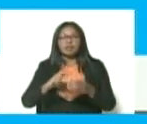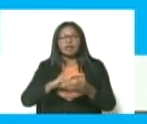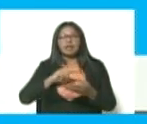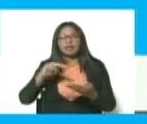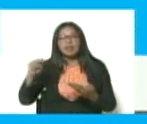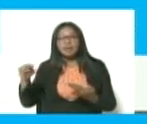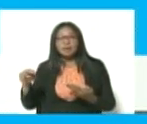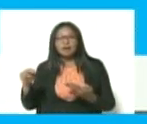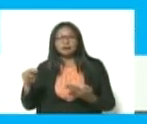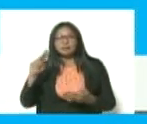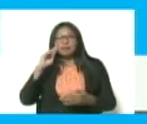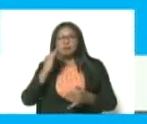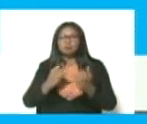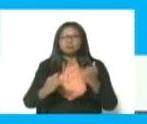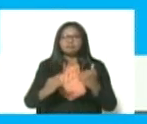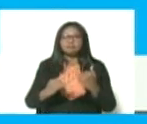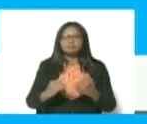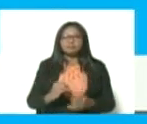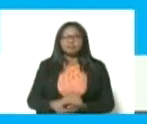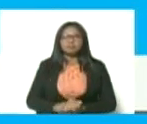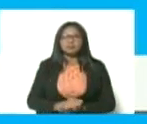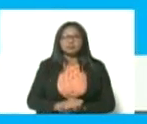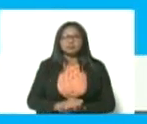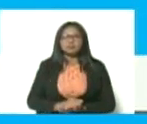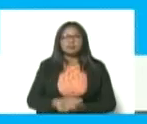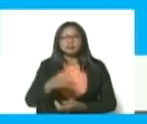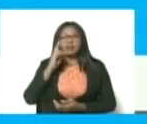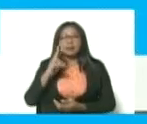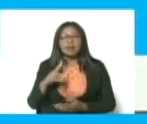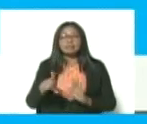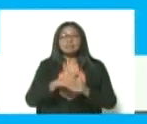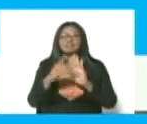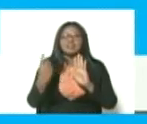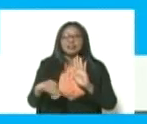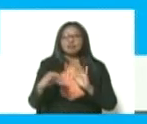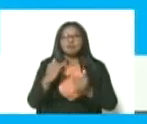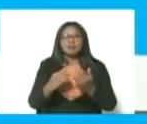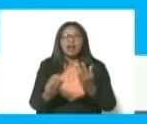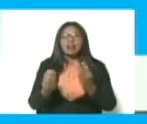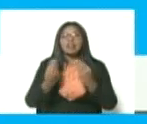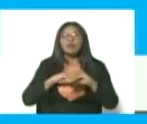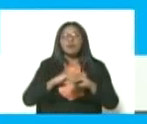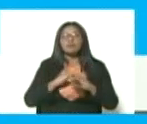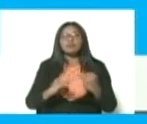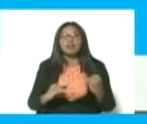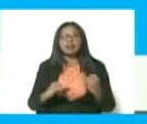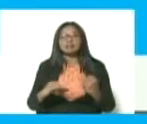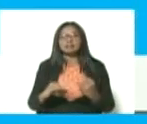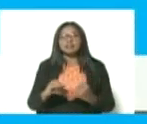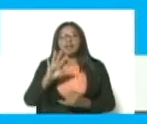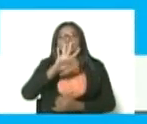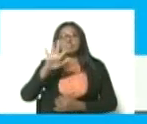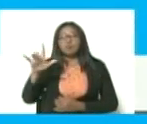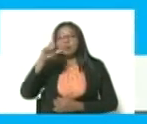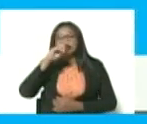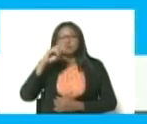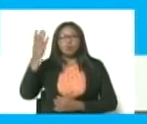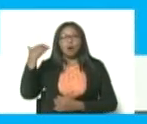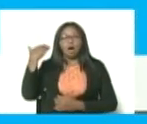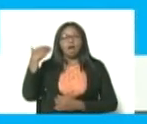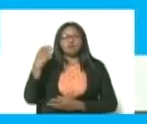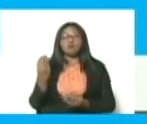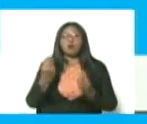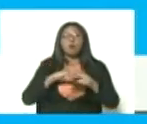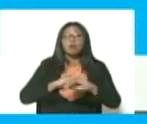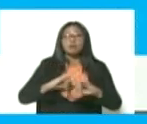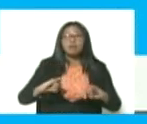en términos prácticos, vías de hecho y de derecho, establece hace 55 años que